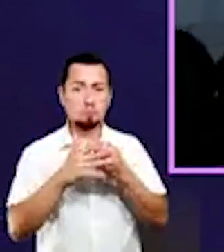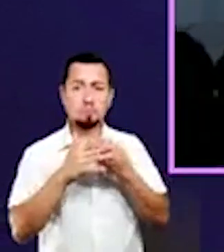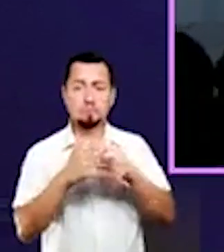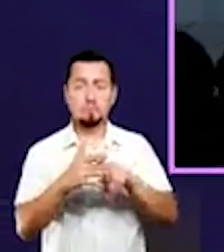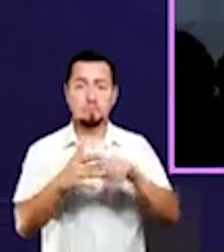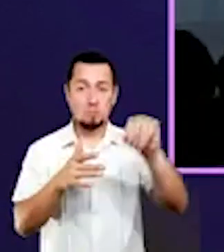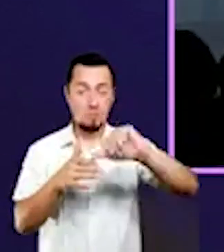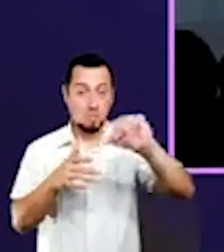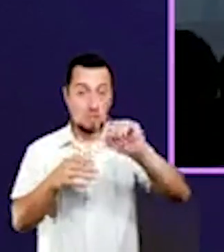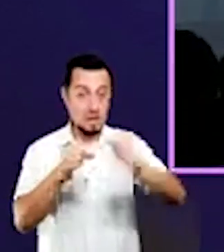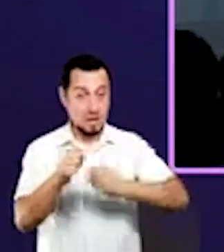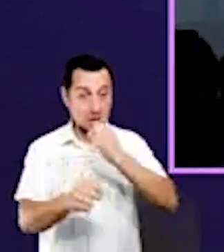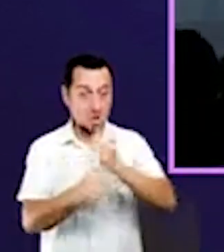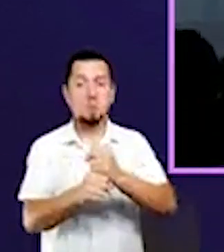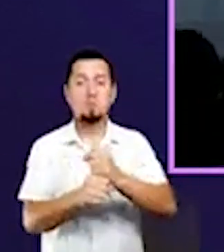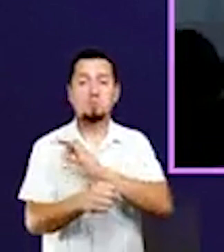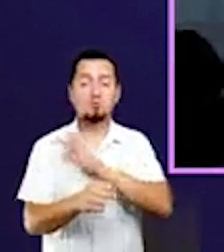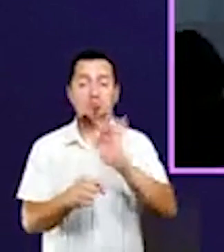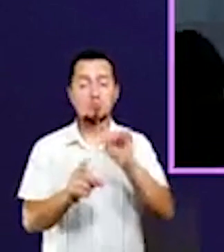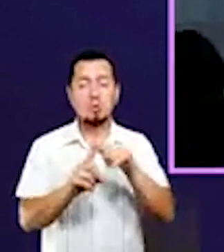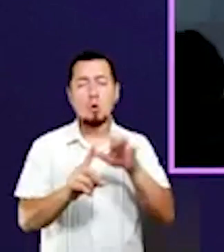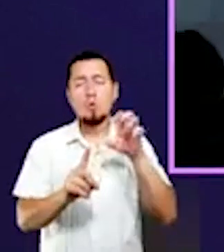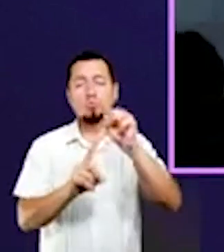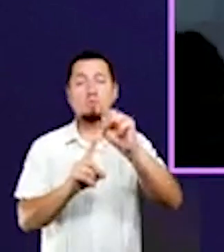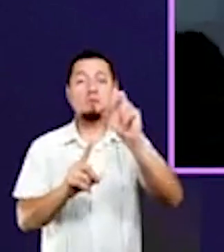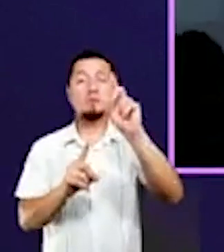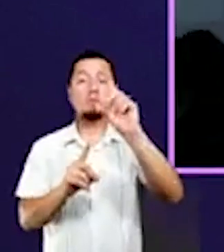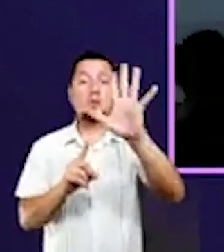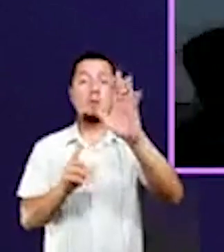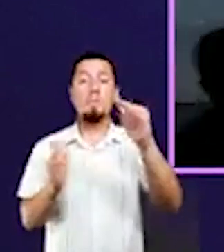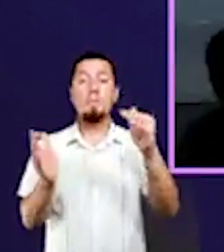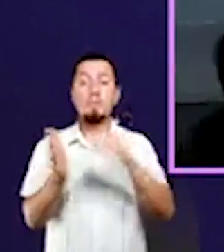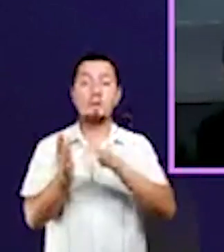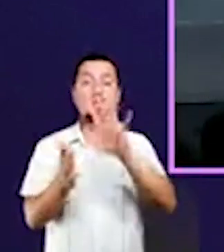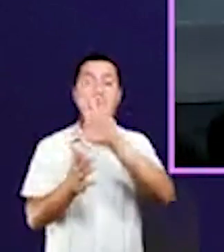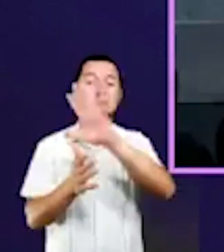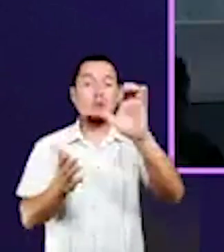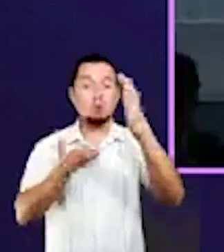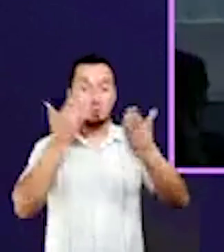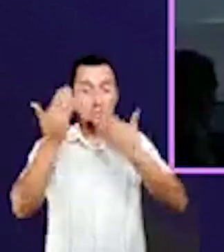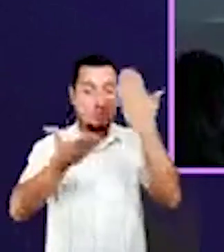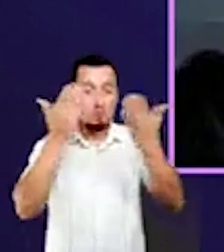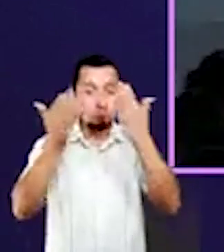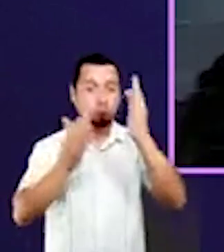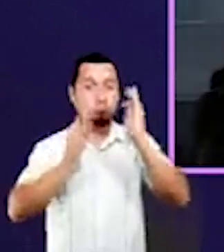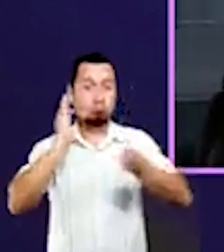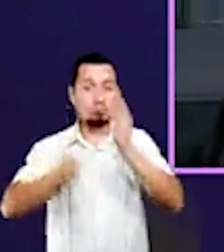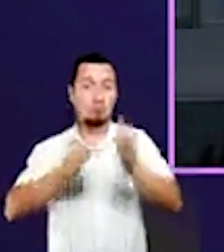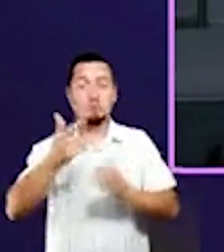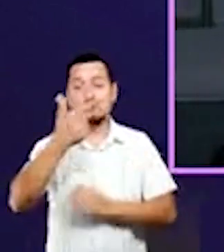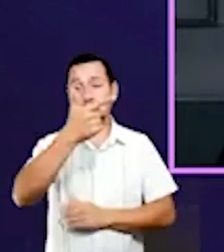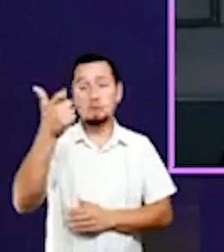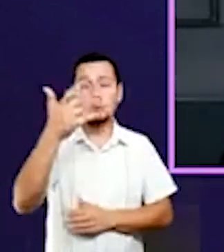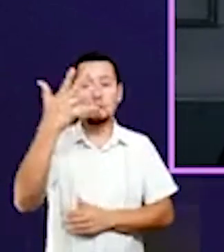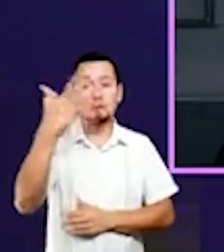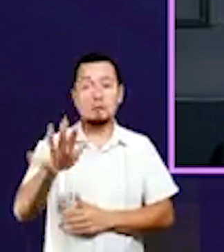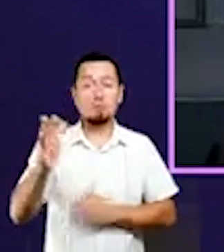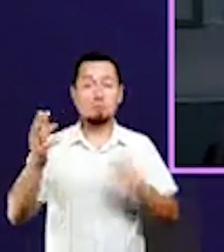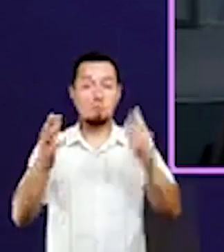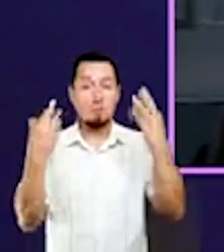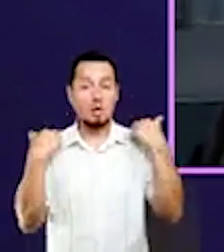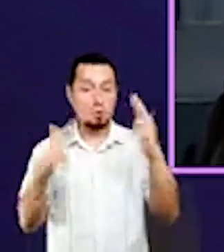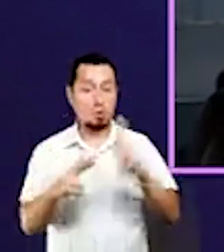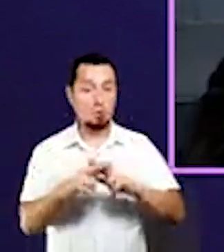vamos a tener un alcance de 35,500 estudiantes con 710 docentes capacitados